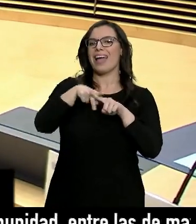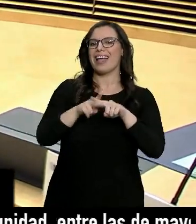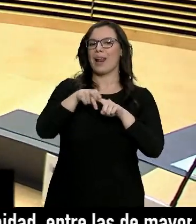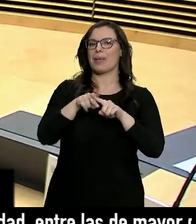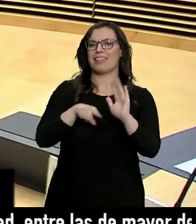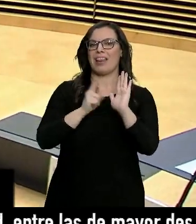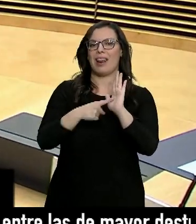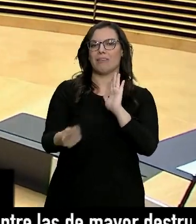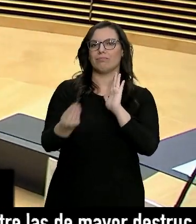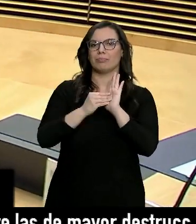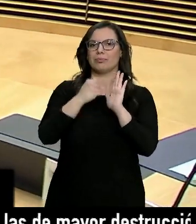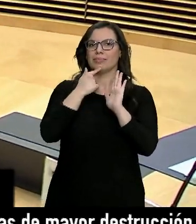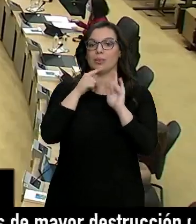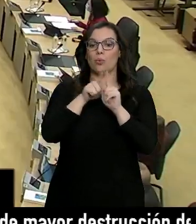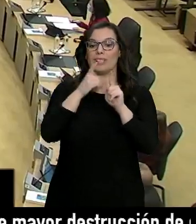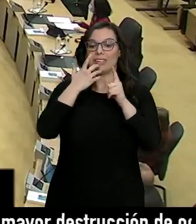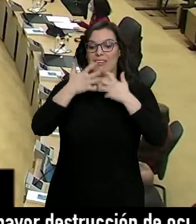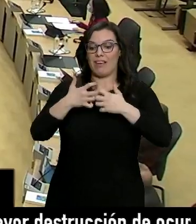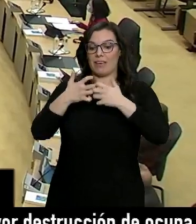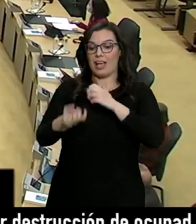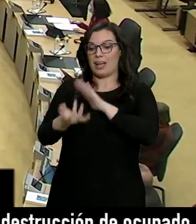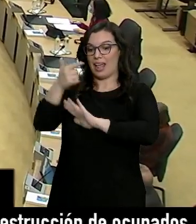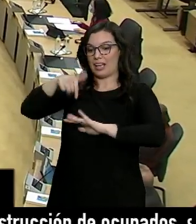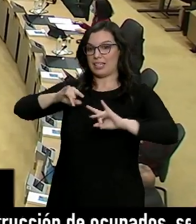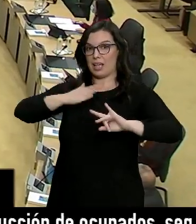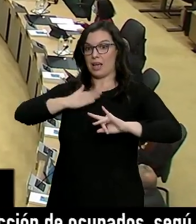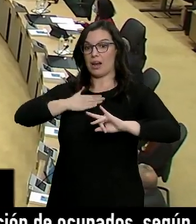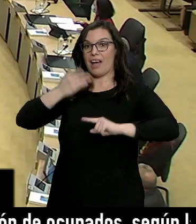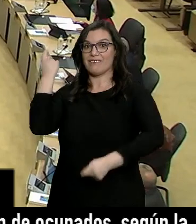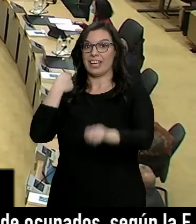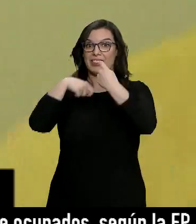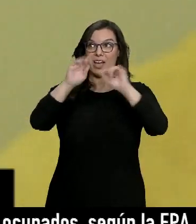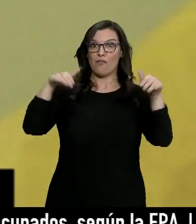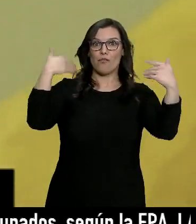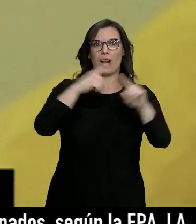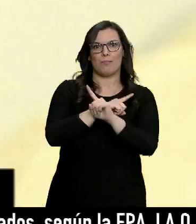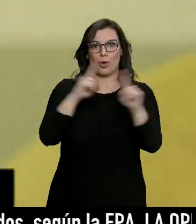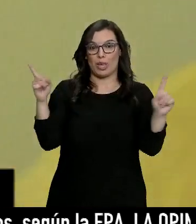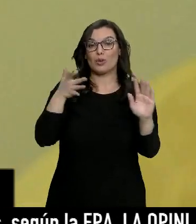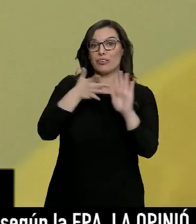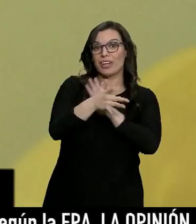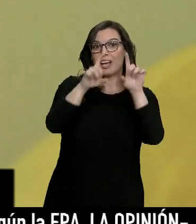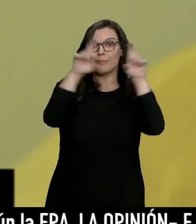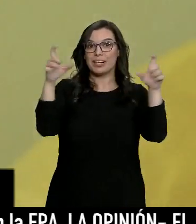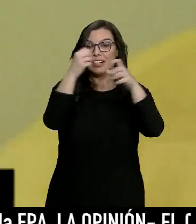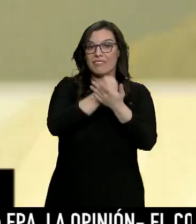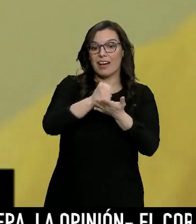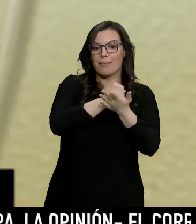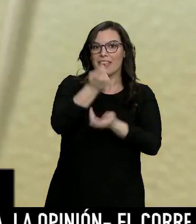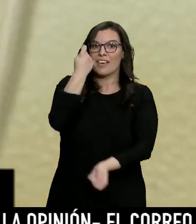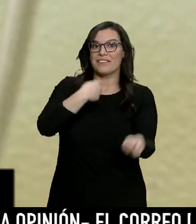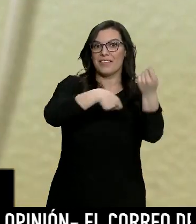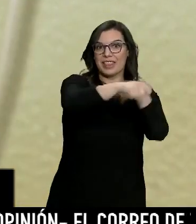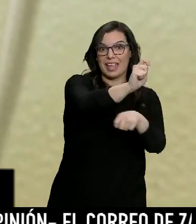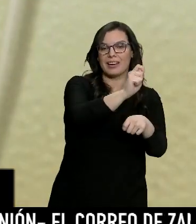le permitirá vetar la exportación de vacunas a terceros países. Con él podrá prohibir que las farmacéuticas vendan a esos países